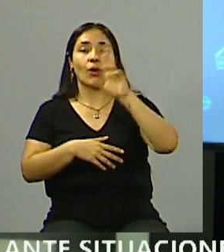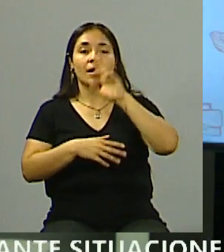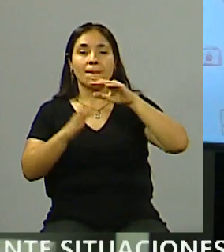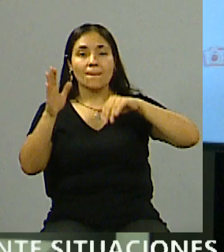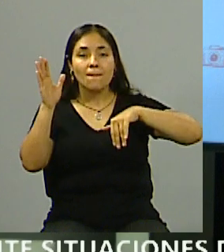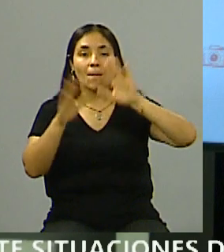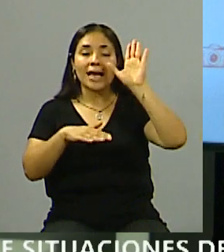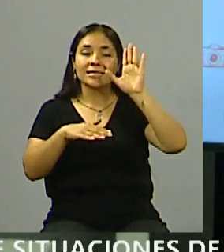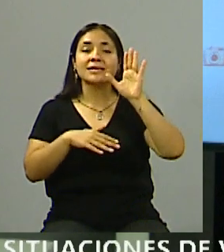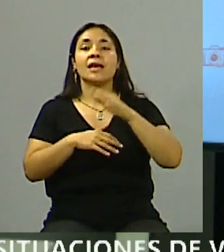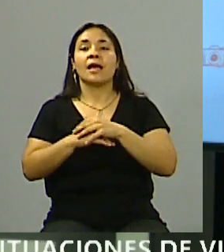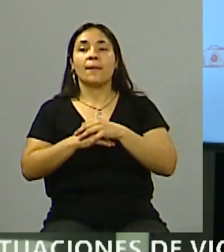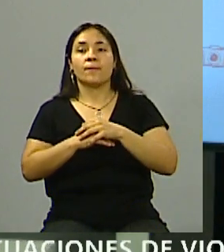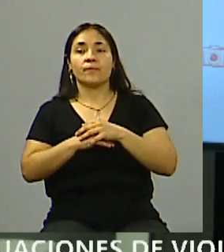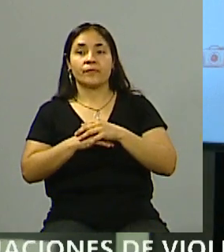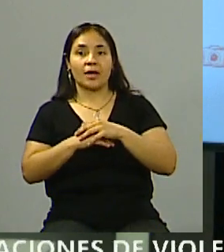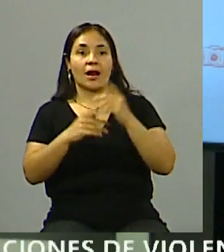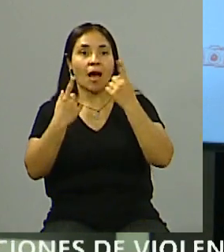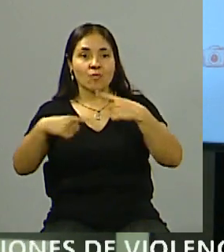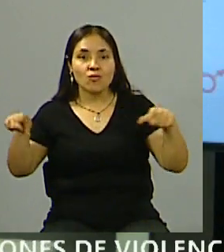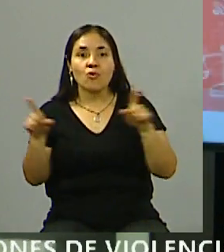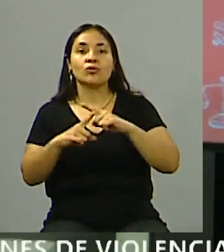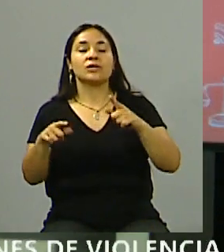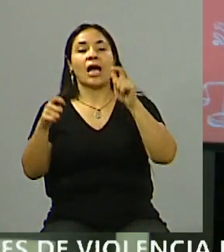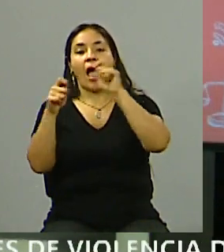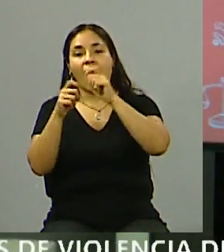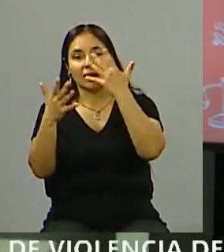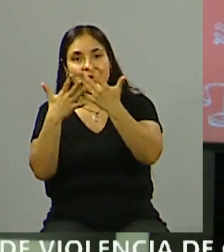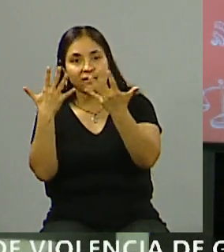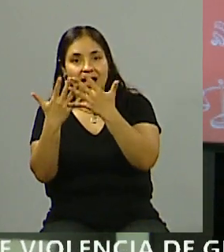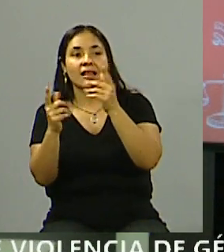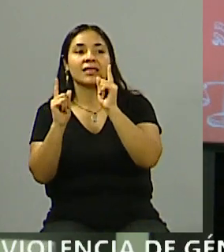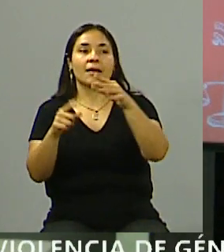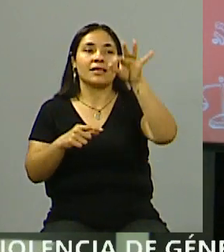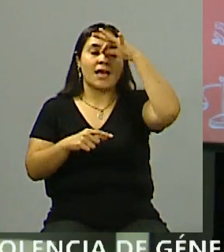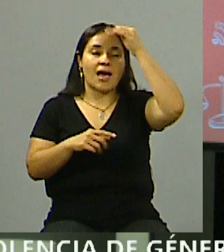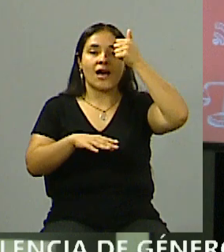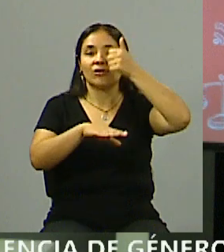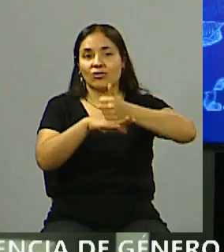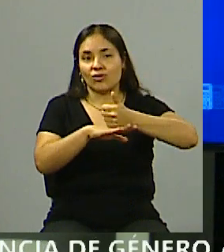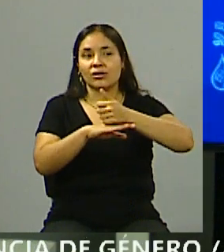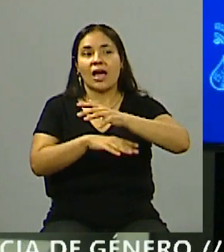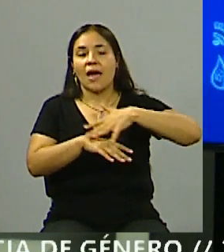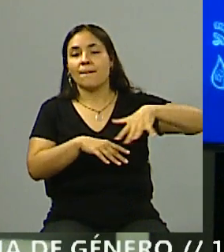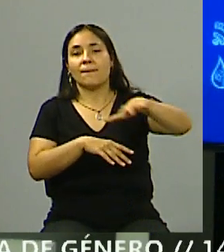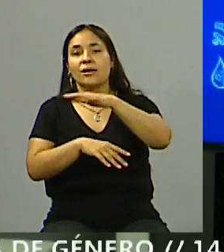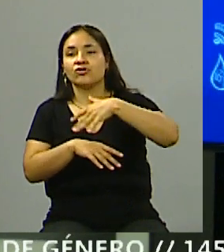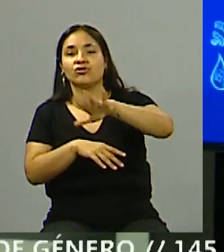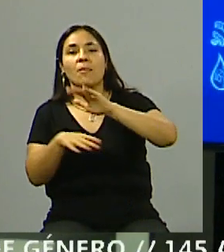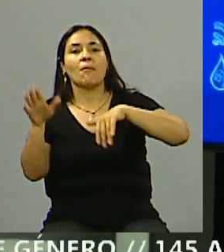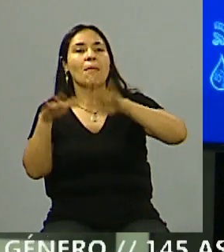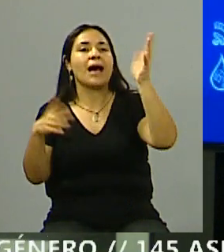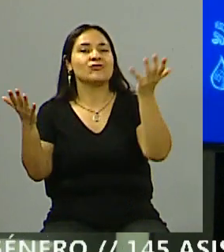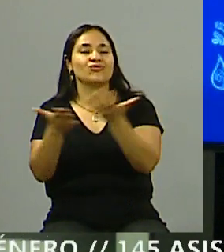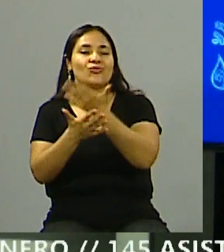más ligadas a la música, las artesanías y las artes escénicas, que han sido los espacios más afectados, ¿no?